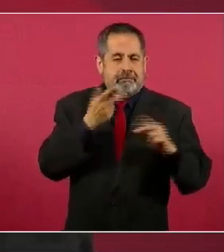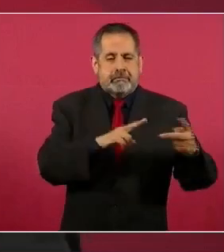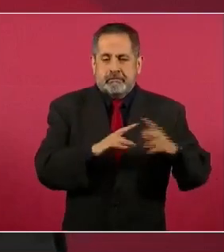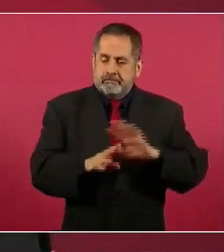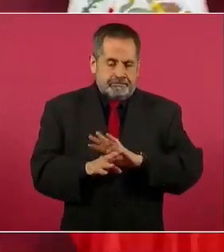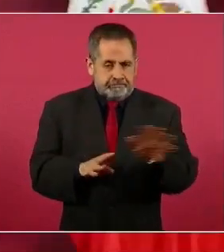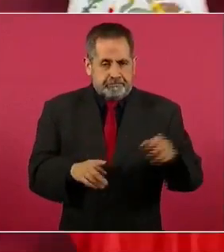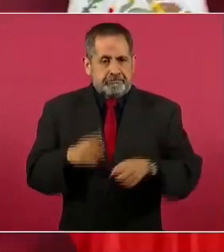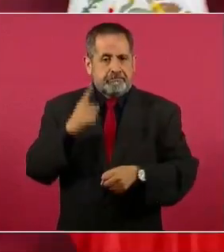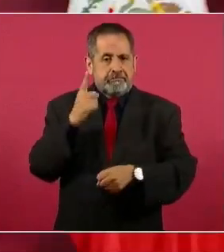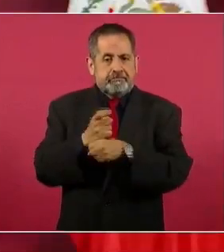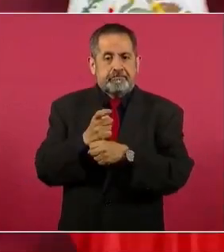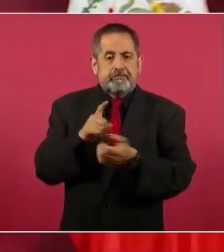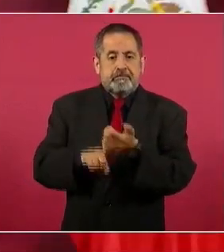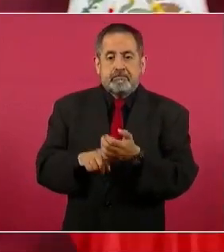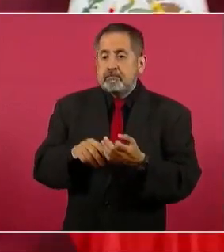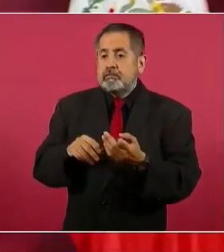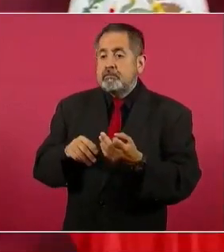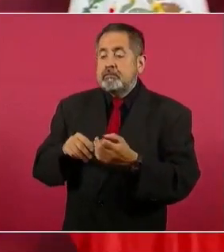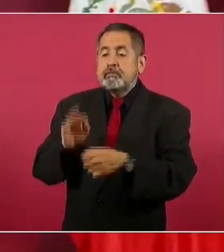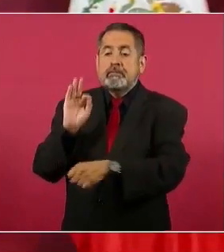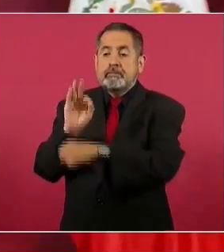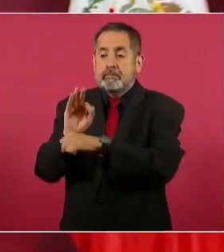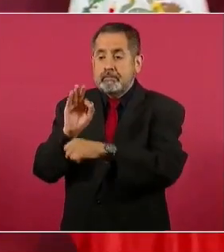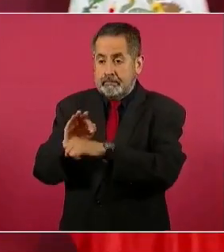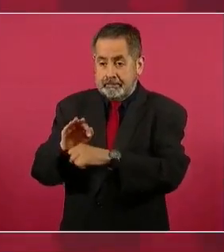pero es por el bien de todos,